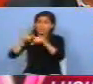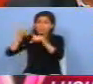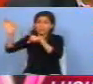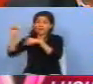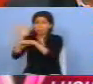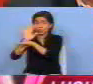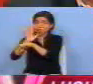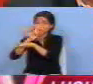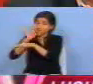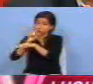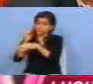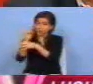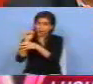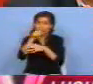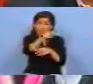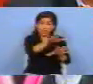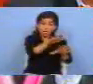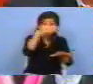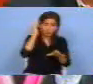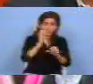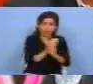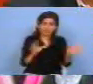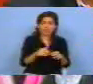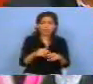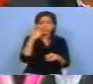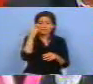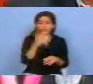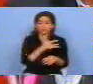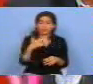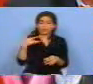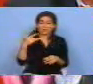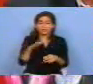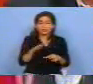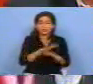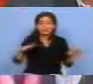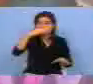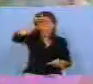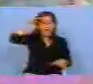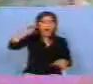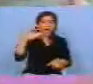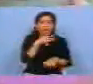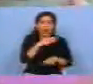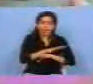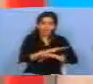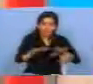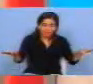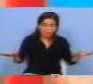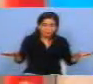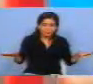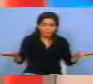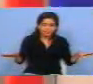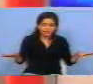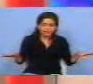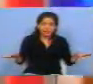Vamos señoras y señores qué nivel estoy agotada estoy exhausta No